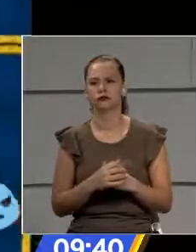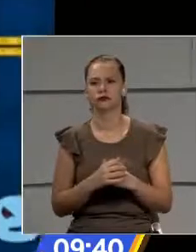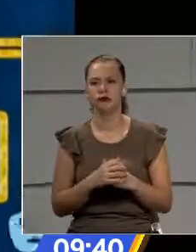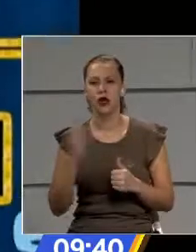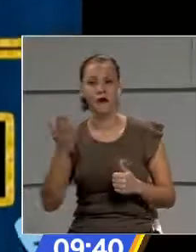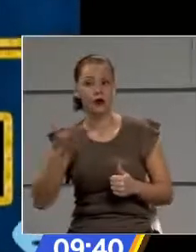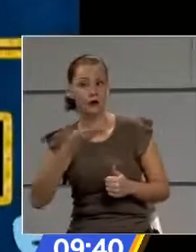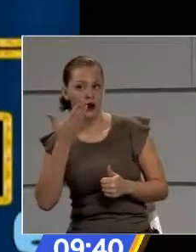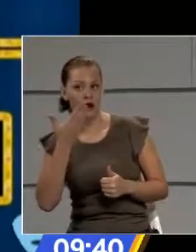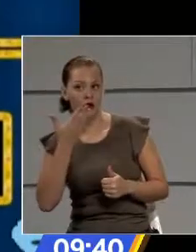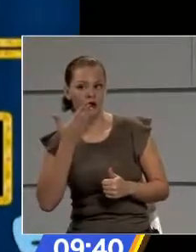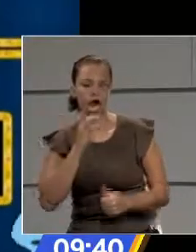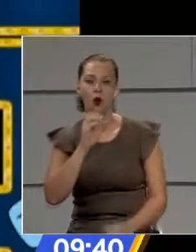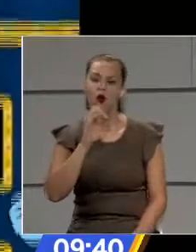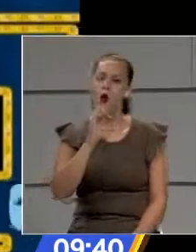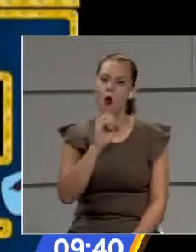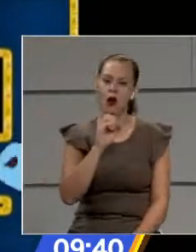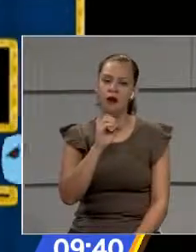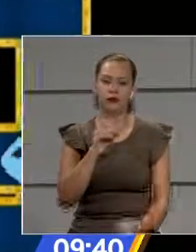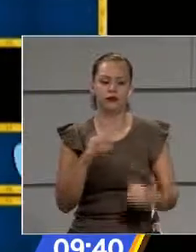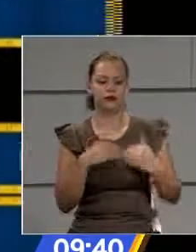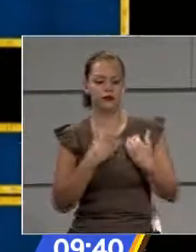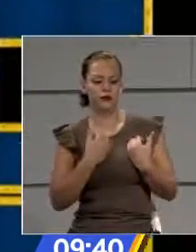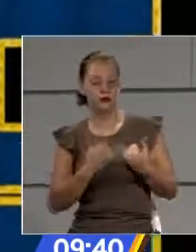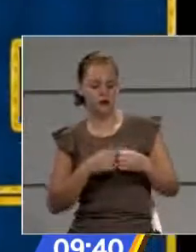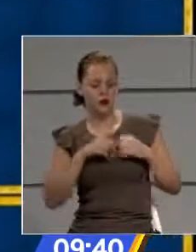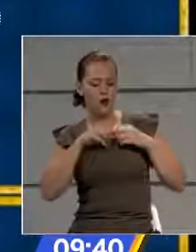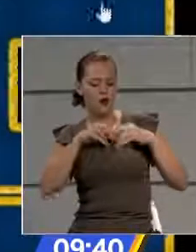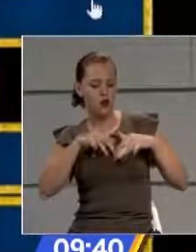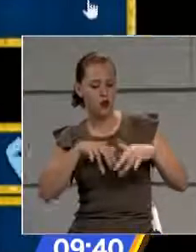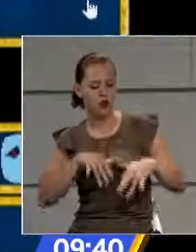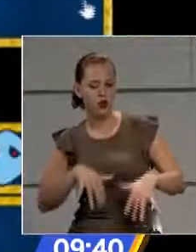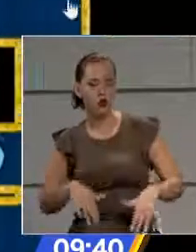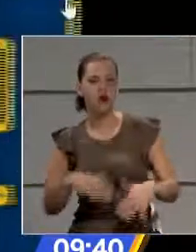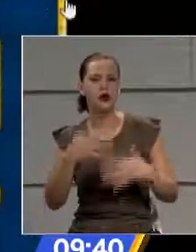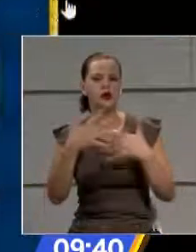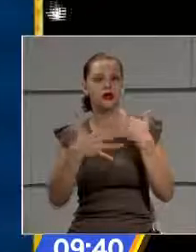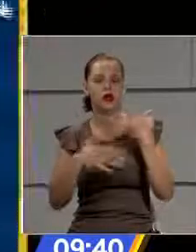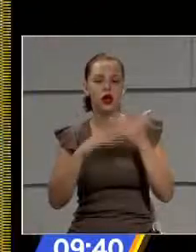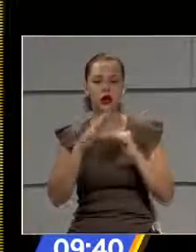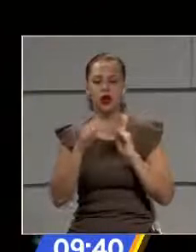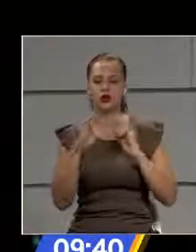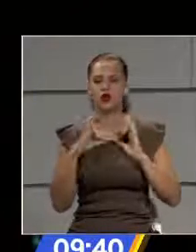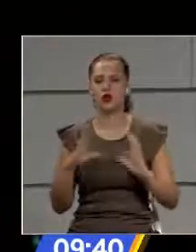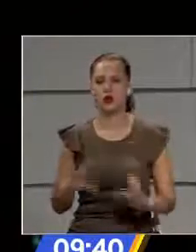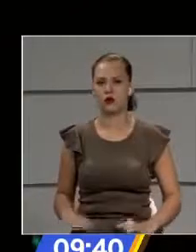¿Respirar o es la que nos lleva, digamos, toda la sangre a todo el cuerpo?